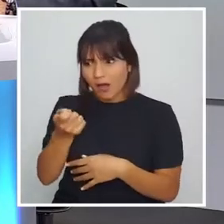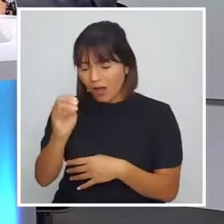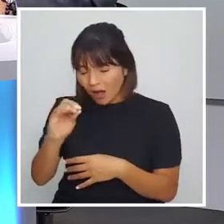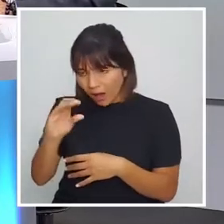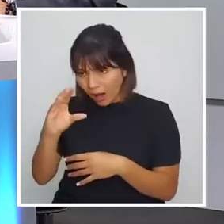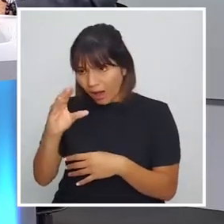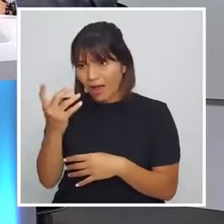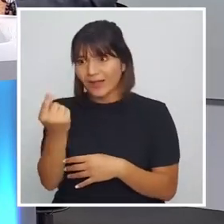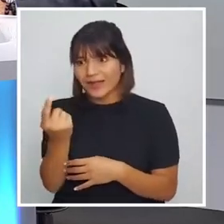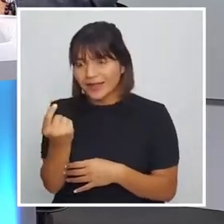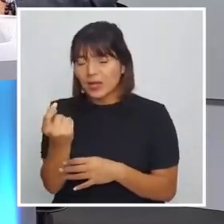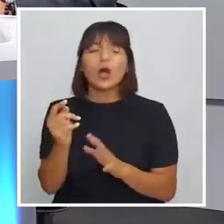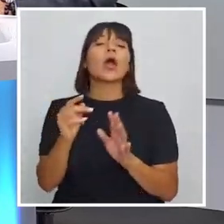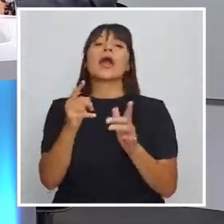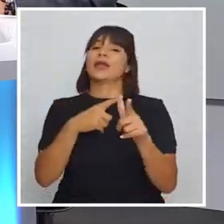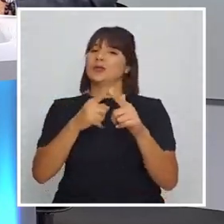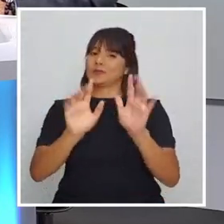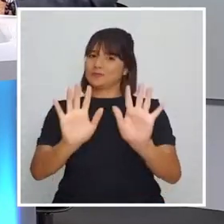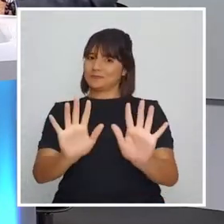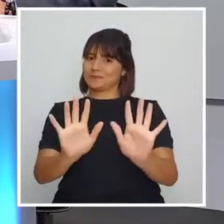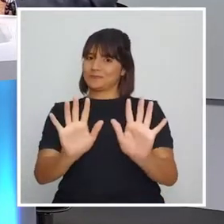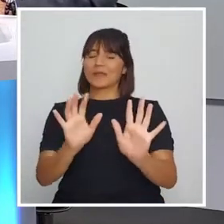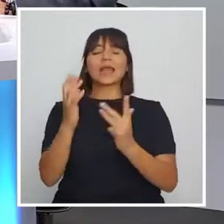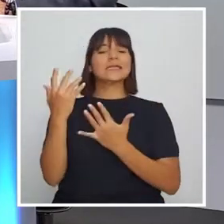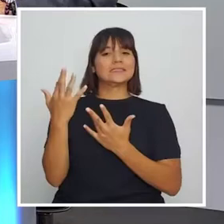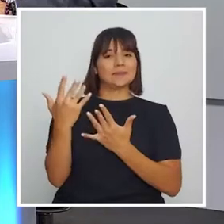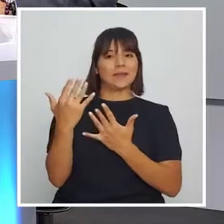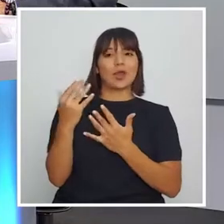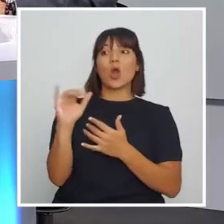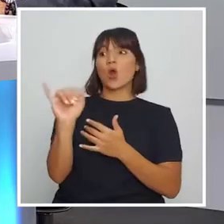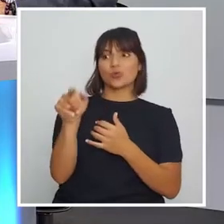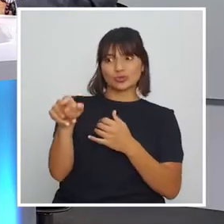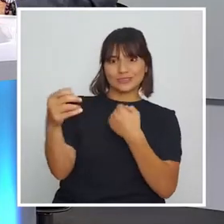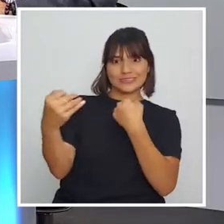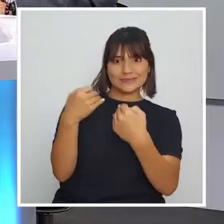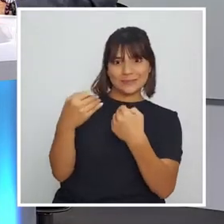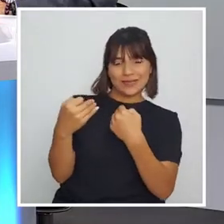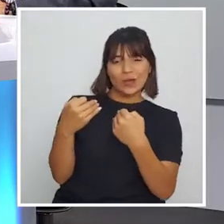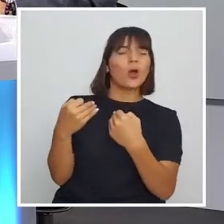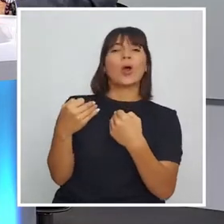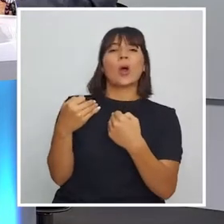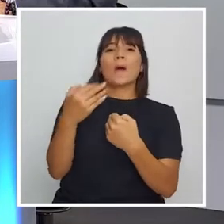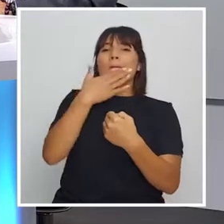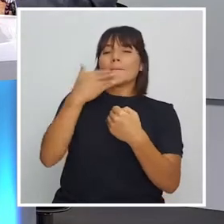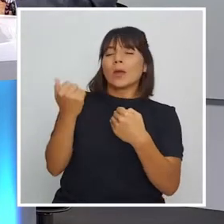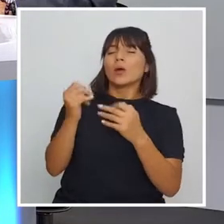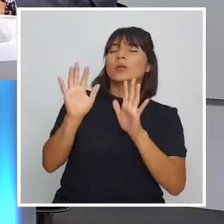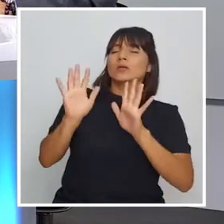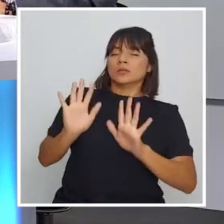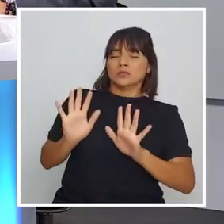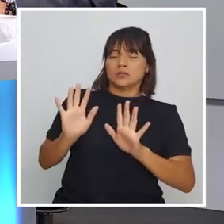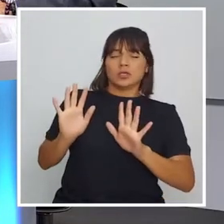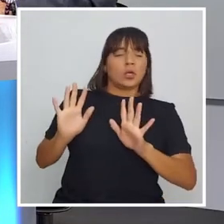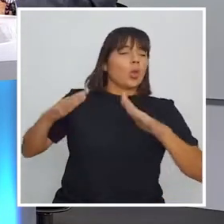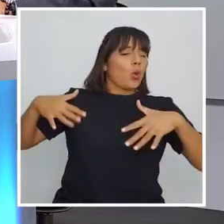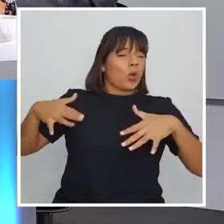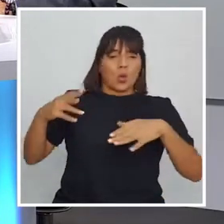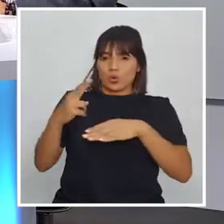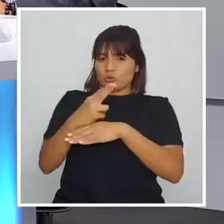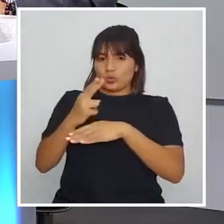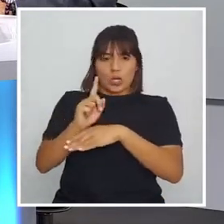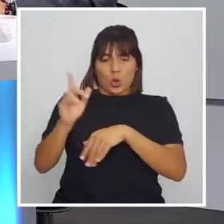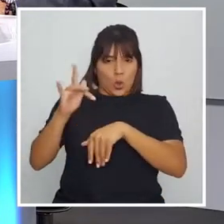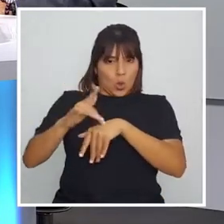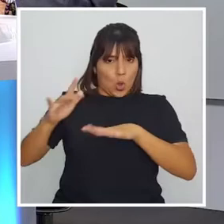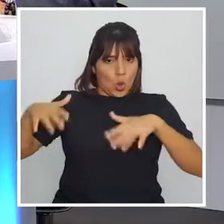decir, no, esperemos un momento, hagamos los 3 pasos que usted nos estaba diciendo para entonces, ¿verdad? Entrar en razón que además, como es adelantado, tenemos